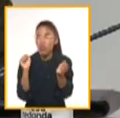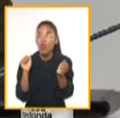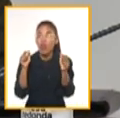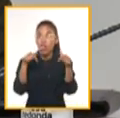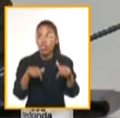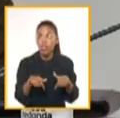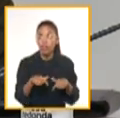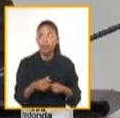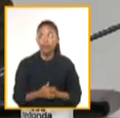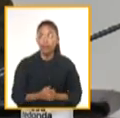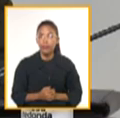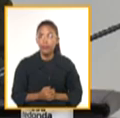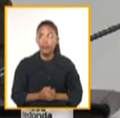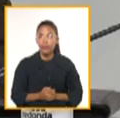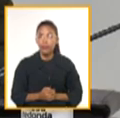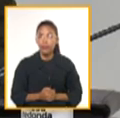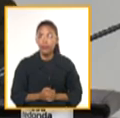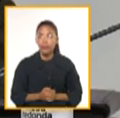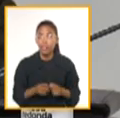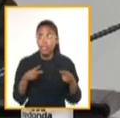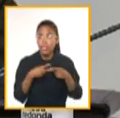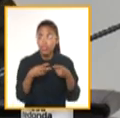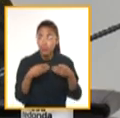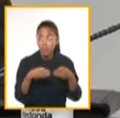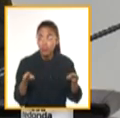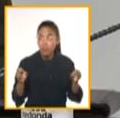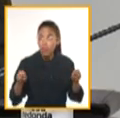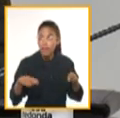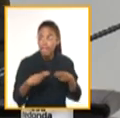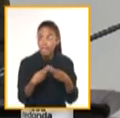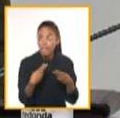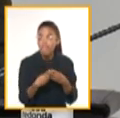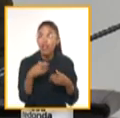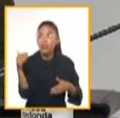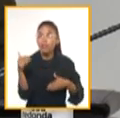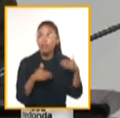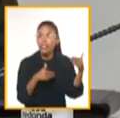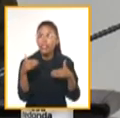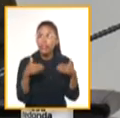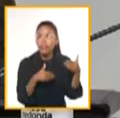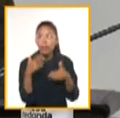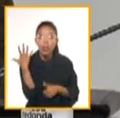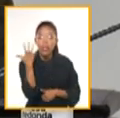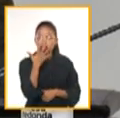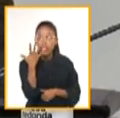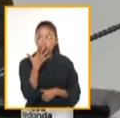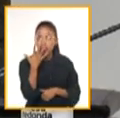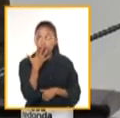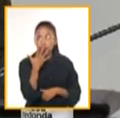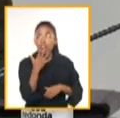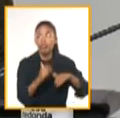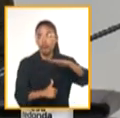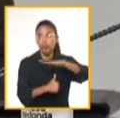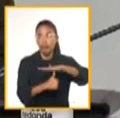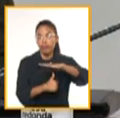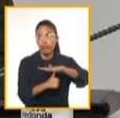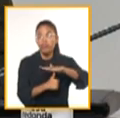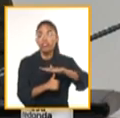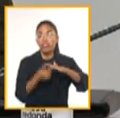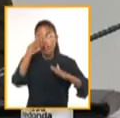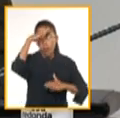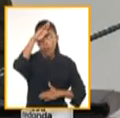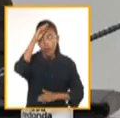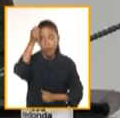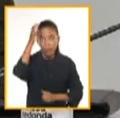del mundo. La inauguración de Patria contó con la presencia del primer secretario del partido, el compañero Miguel